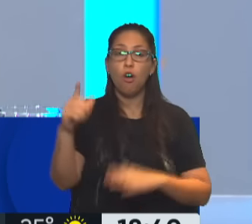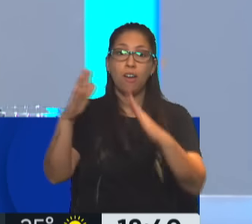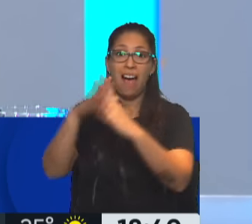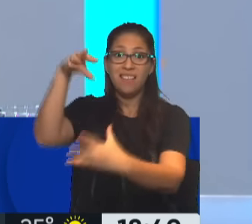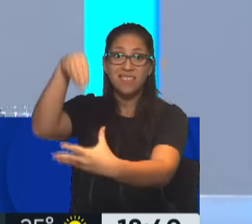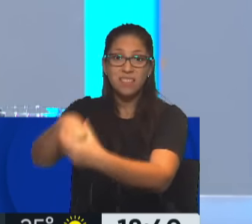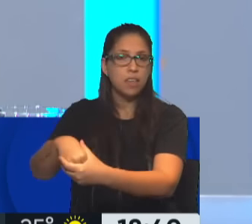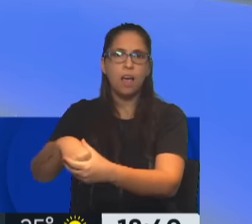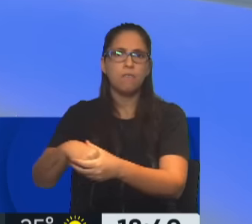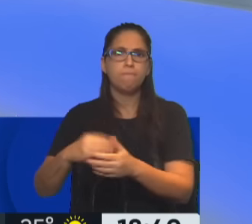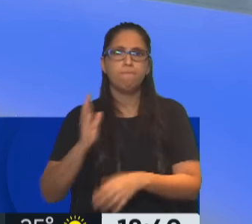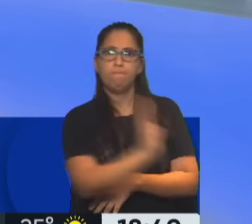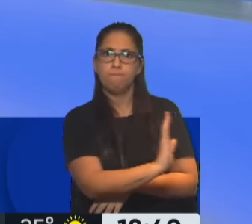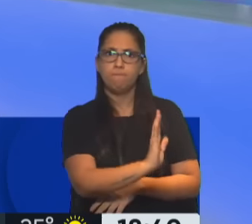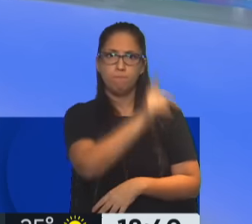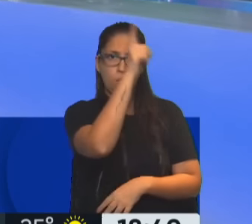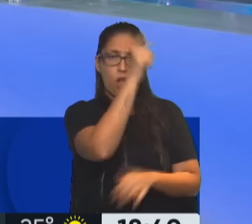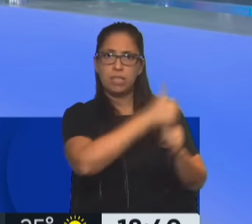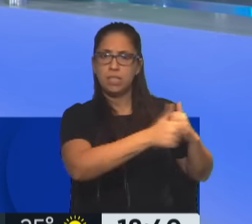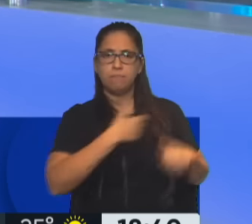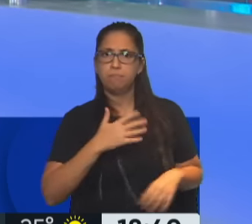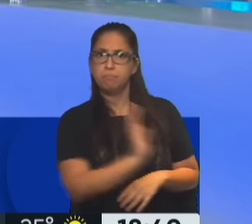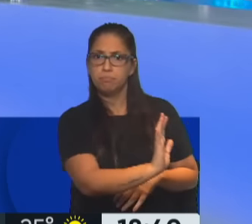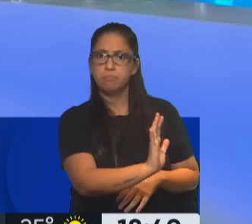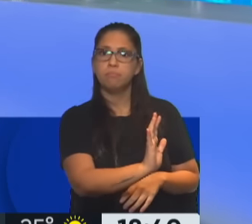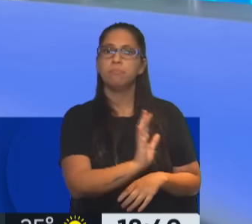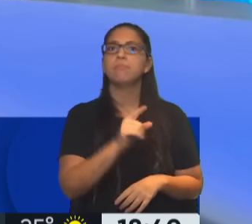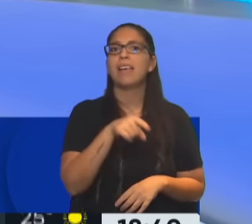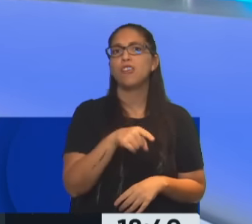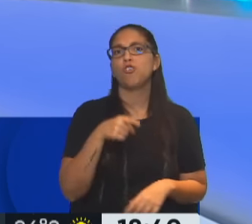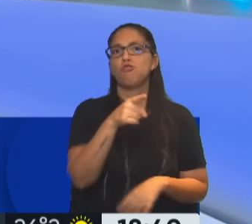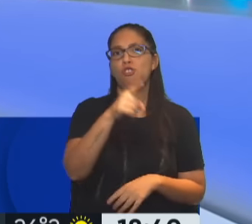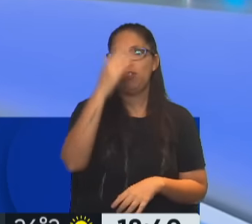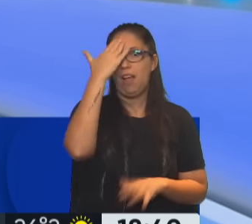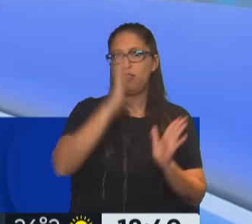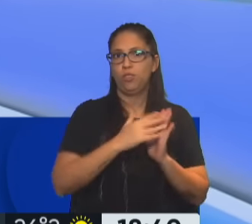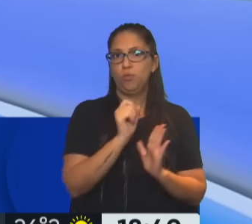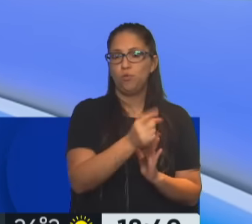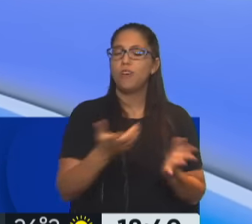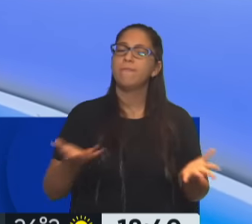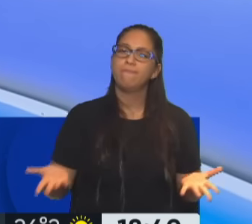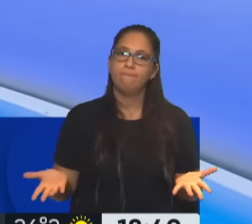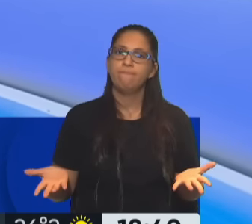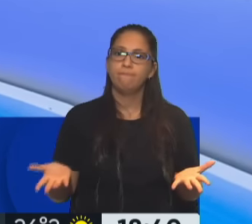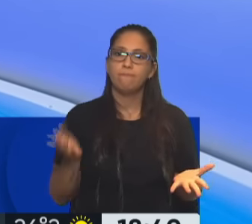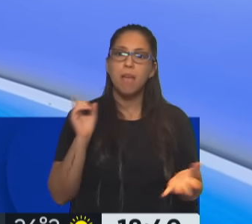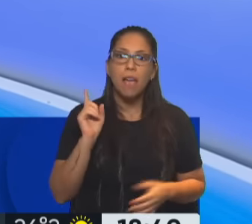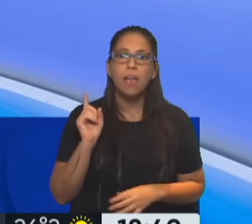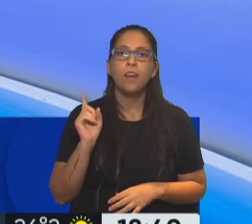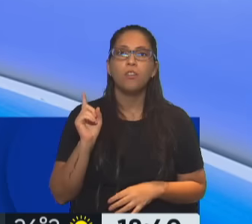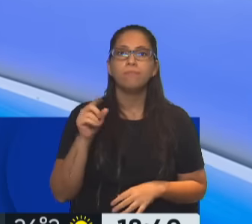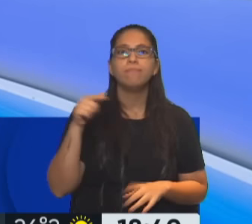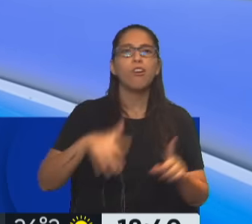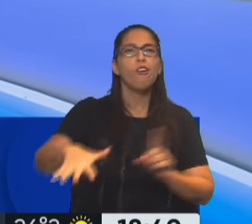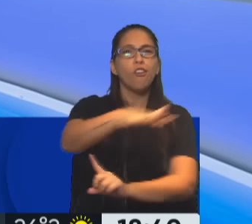había permitido el paso. Ahí la presidenta Dina Boluarte había dicho que esto era inconstitucional, entre otras cuestiones. Pero ¿qué mirar en todo este